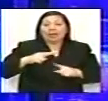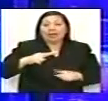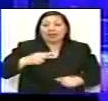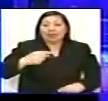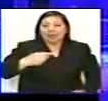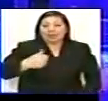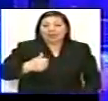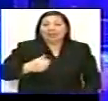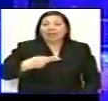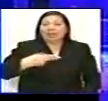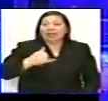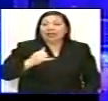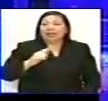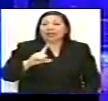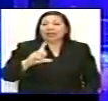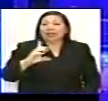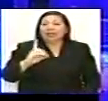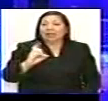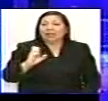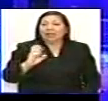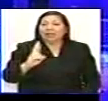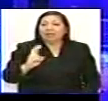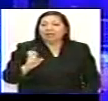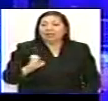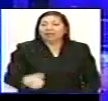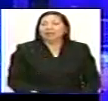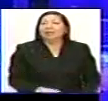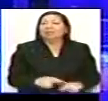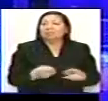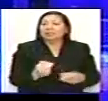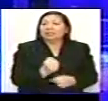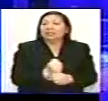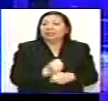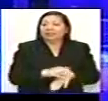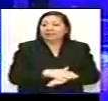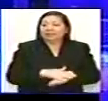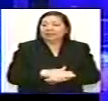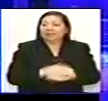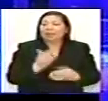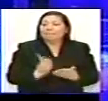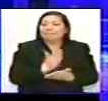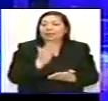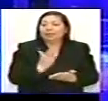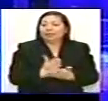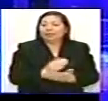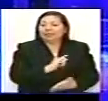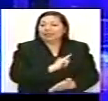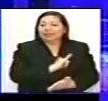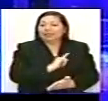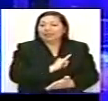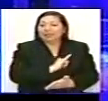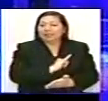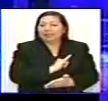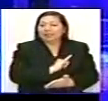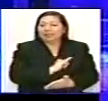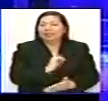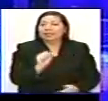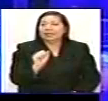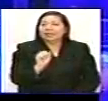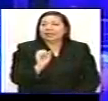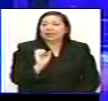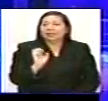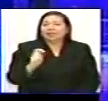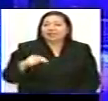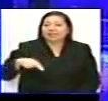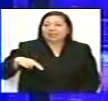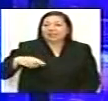a la Torre, donde se realizó la mesa de trabajo referida a la problemática institucional en el CELAM. CENAMI,